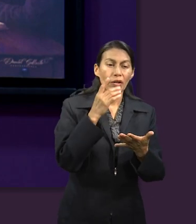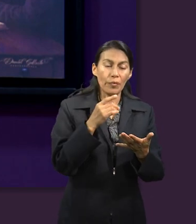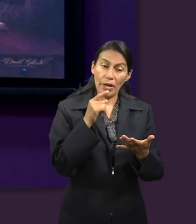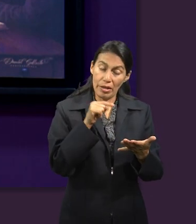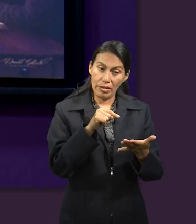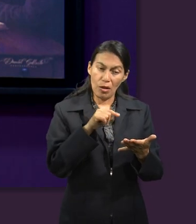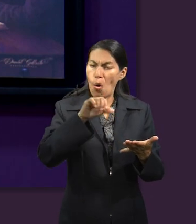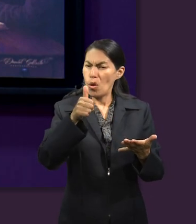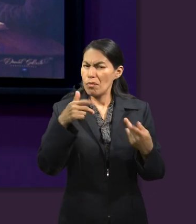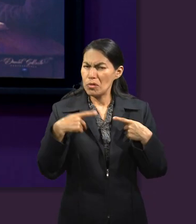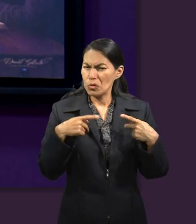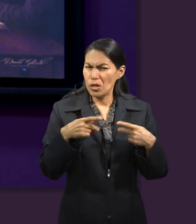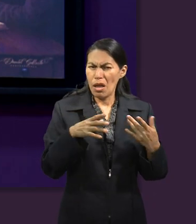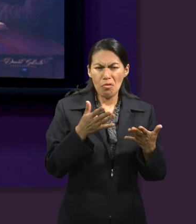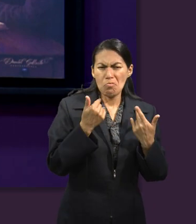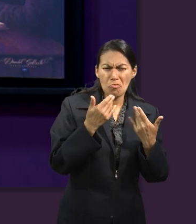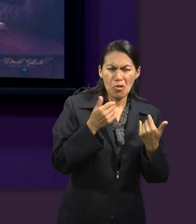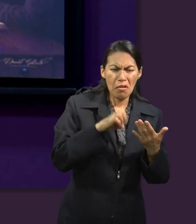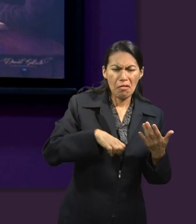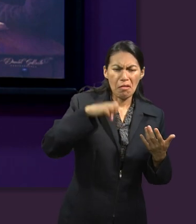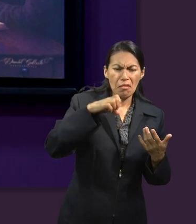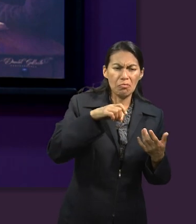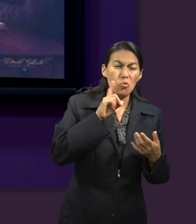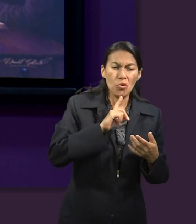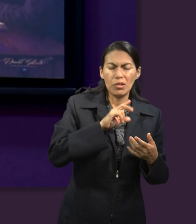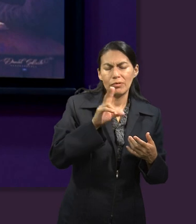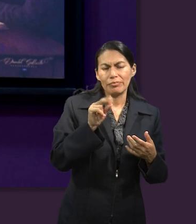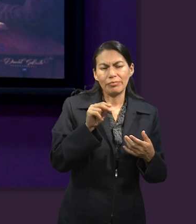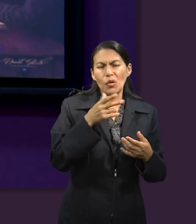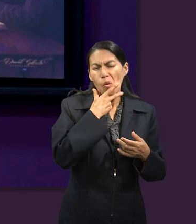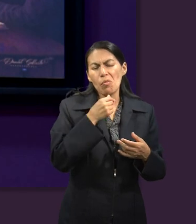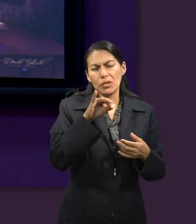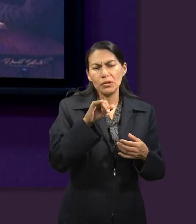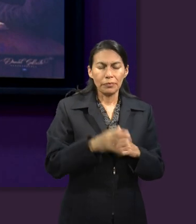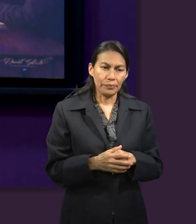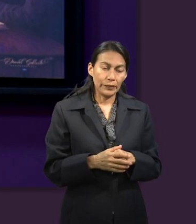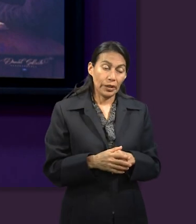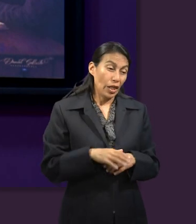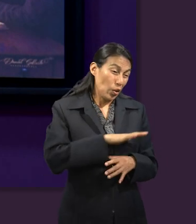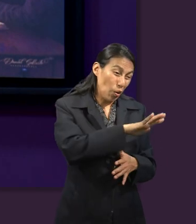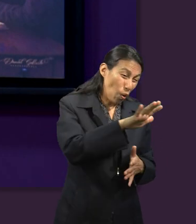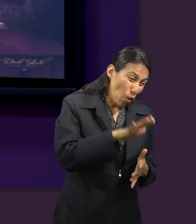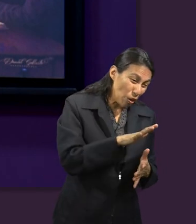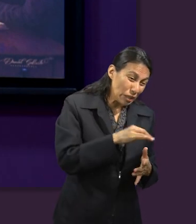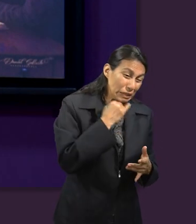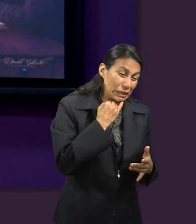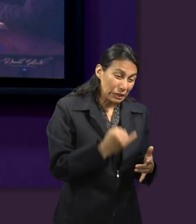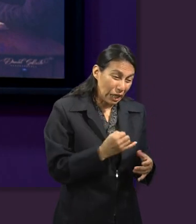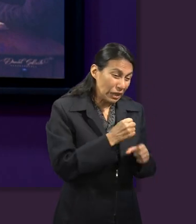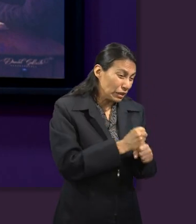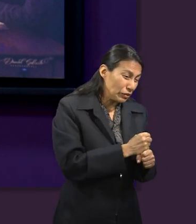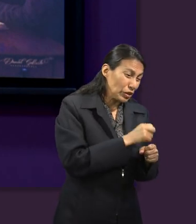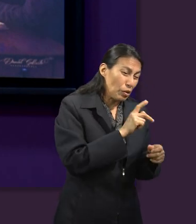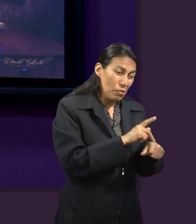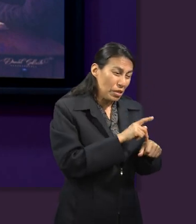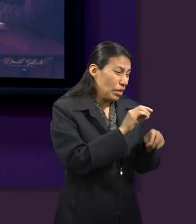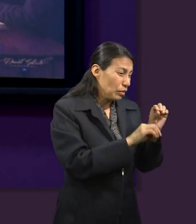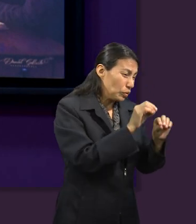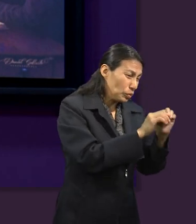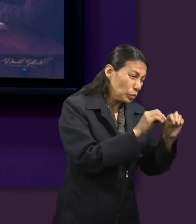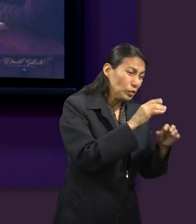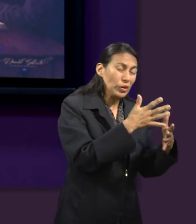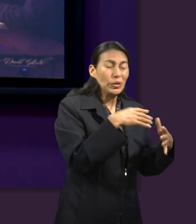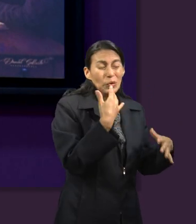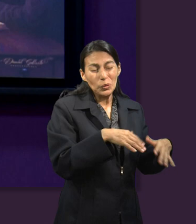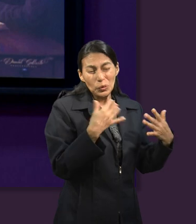damos cuenta de la importancia y si le afectó claro que el afecto nos damos cuenta que incluso después del pasaje de toda esta situación con issac